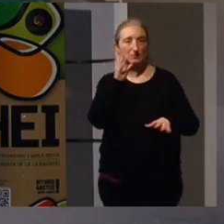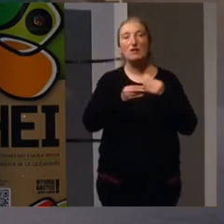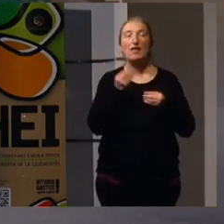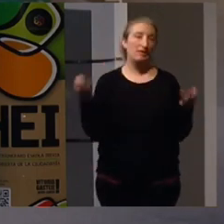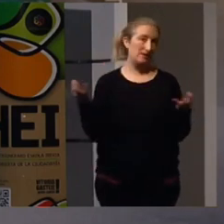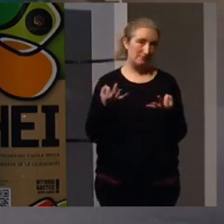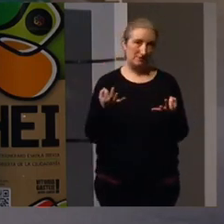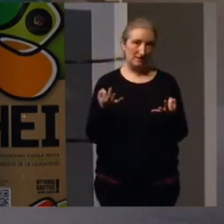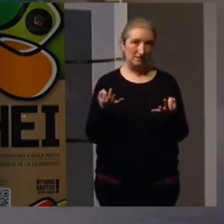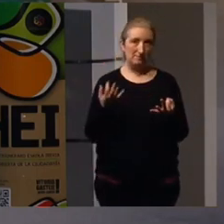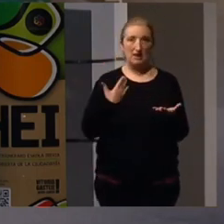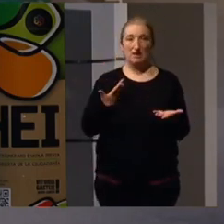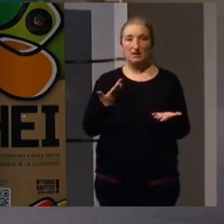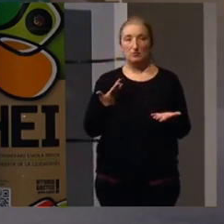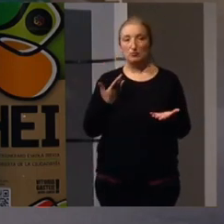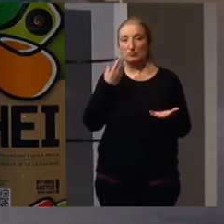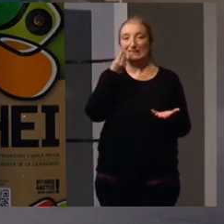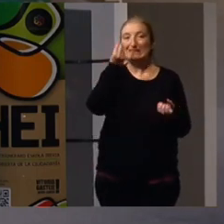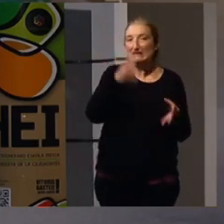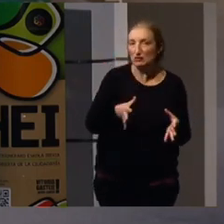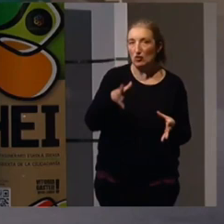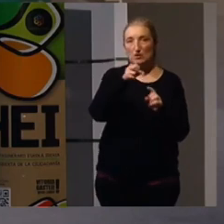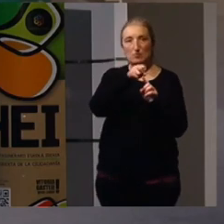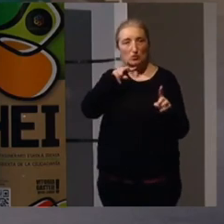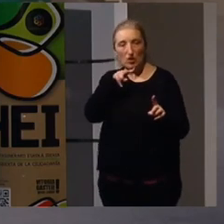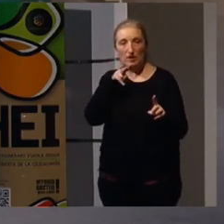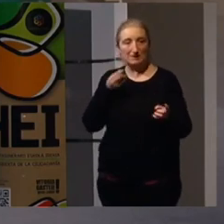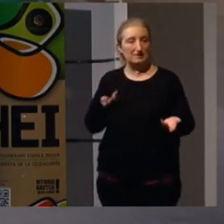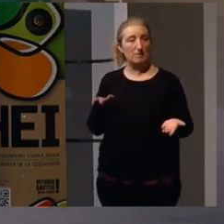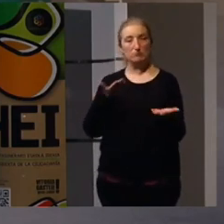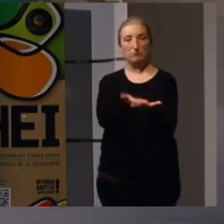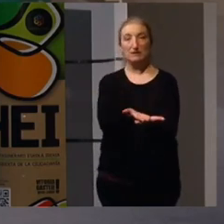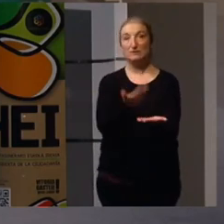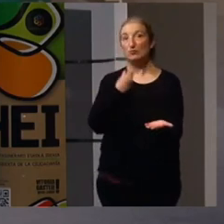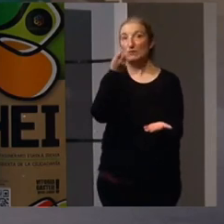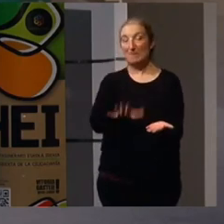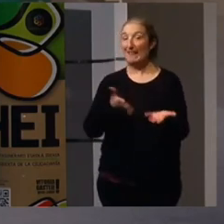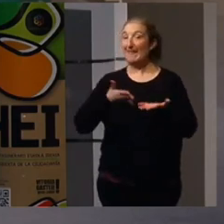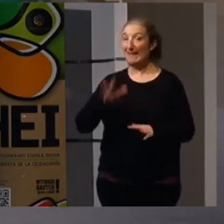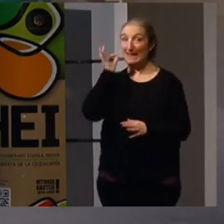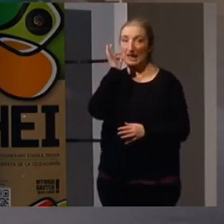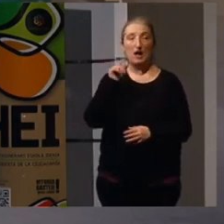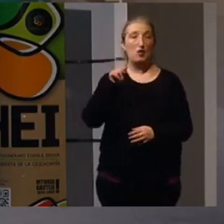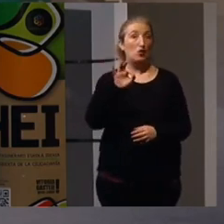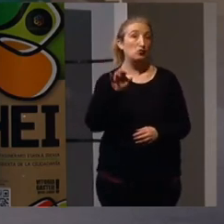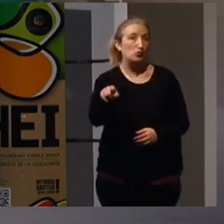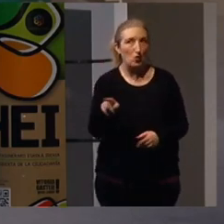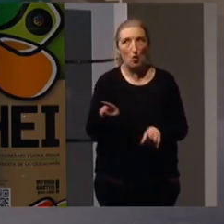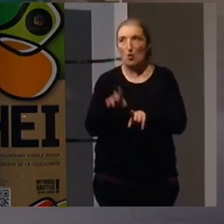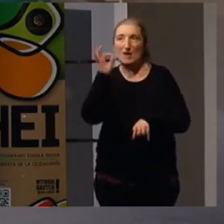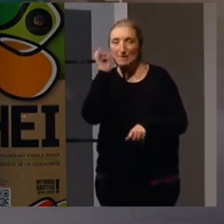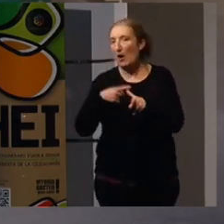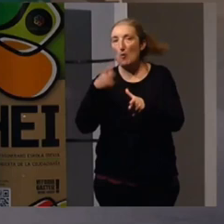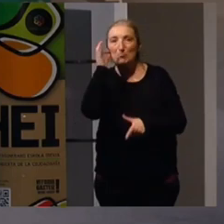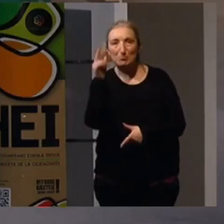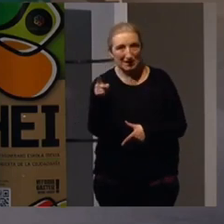hagas es aportar ese relato y aportar ese discurso. Entonces, Si a ti te parece que tu hija o tú o tu hermana o